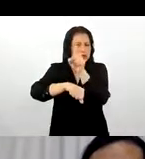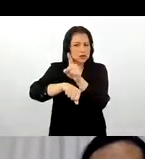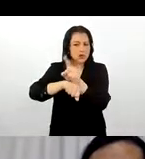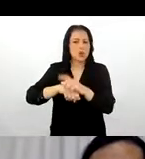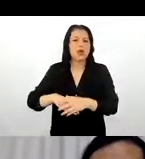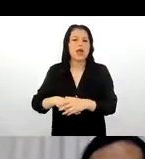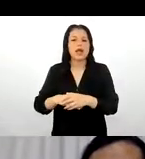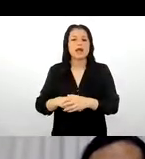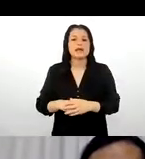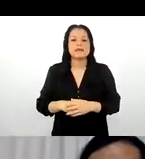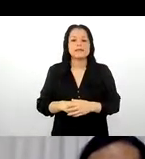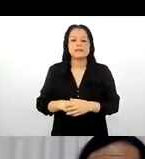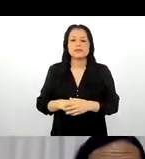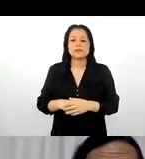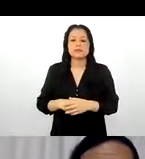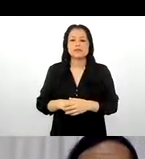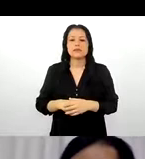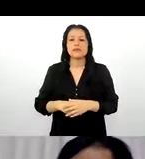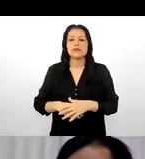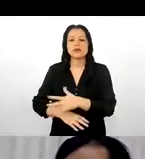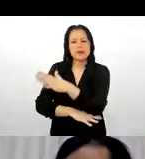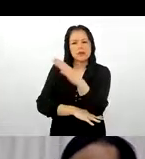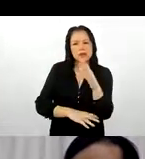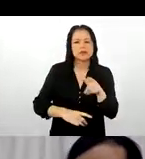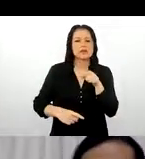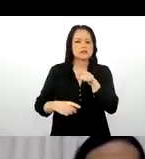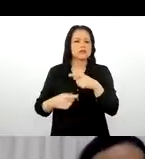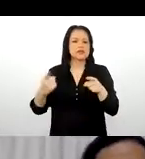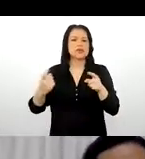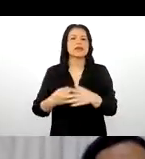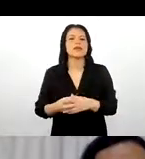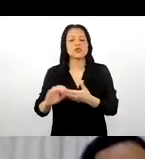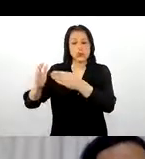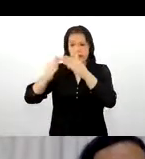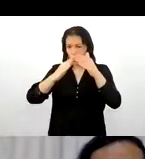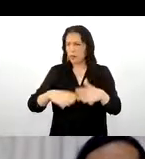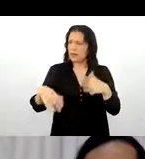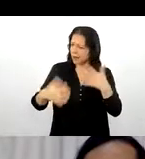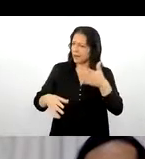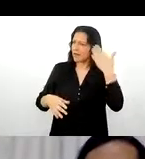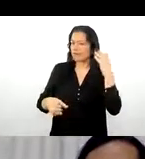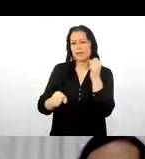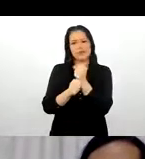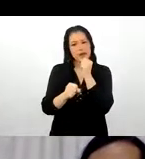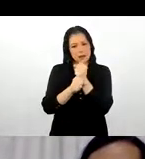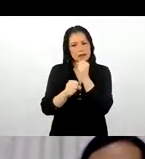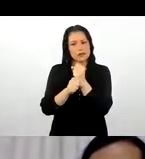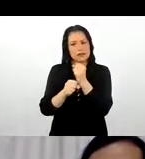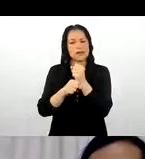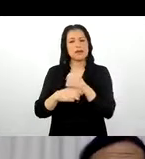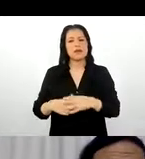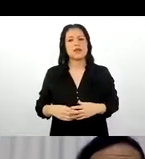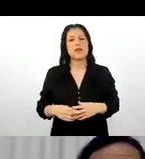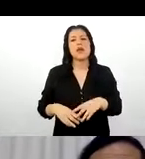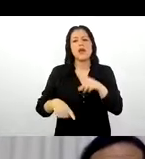bosque de puyas. Es una comunidad que ya ha trabajado antes, por ejemplo, con